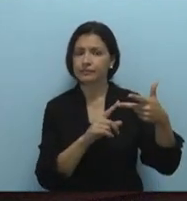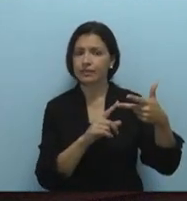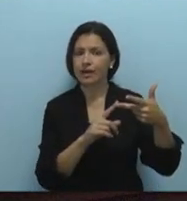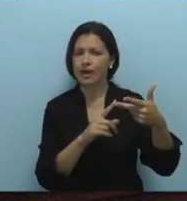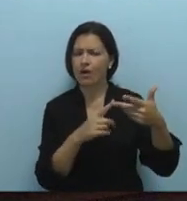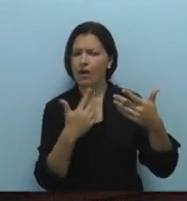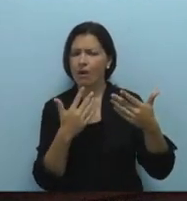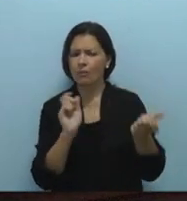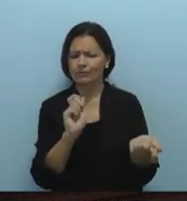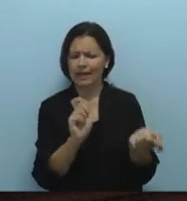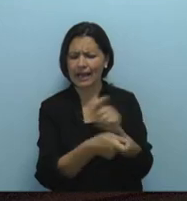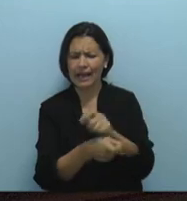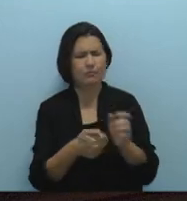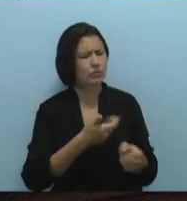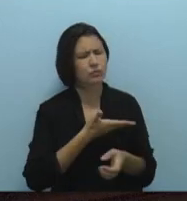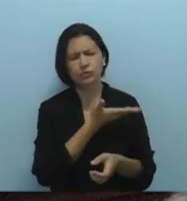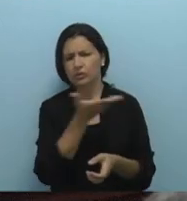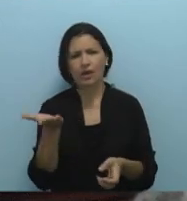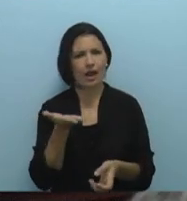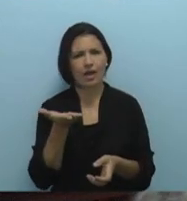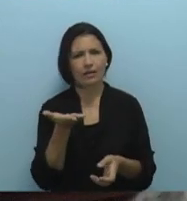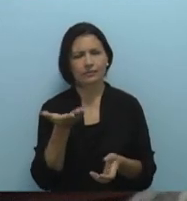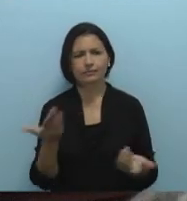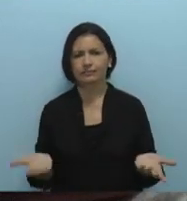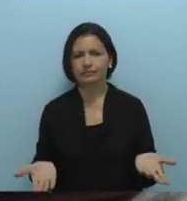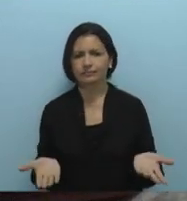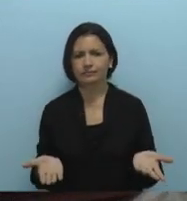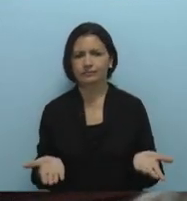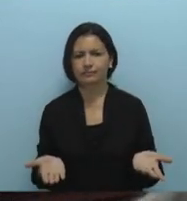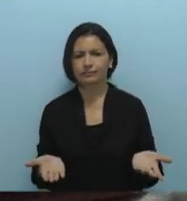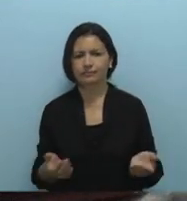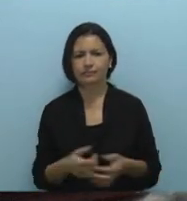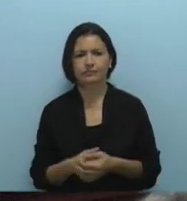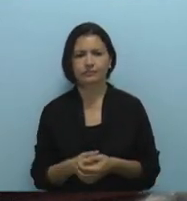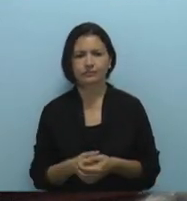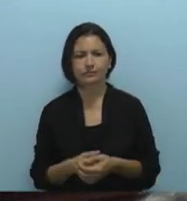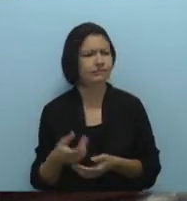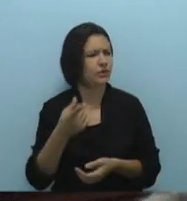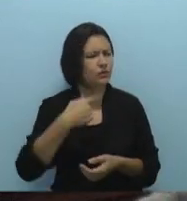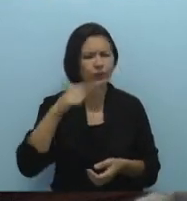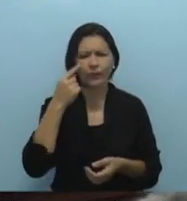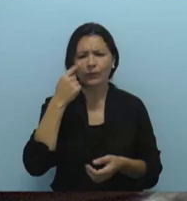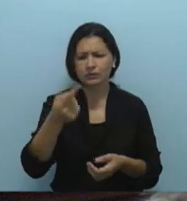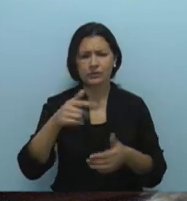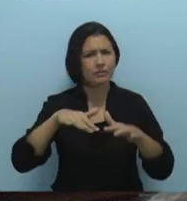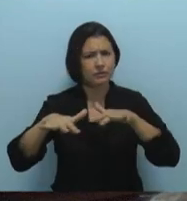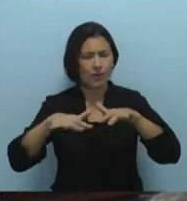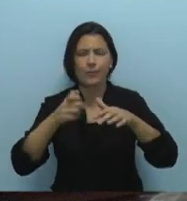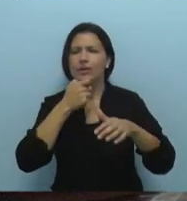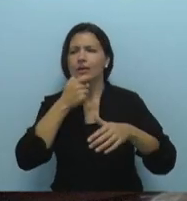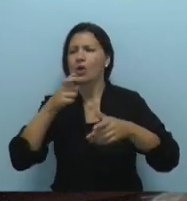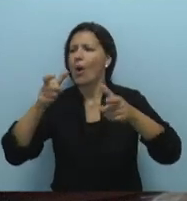conversamos con el MPA. El impacto social del voluntariado lo conocemos todos. Sabemos que cuando tenemos